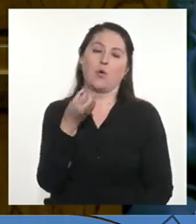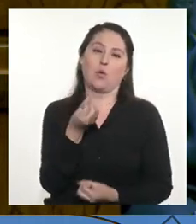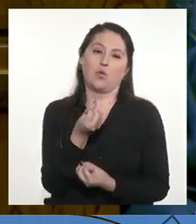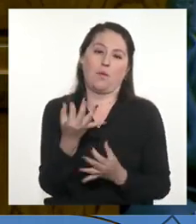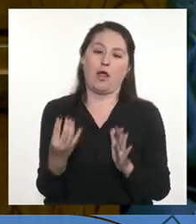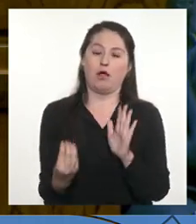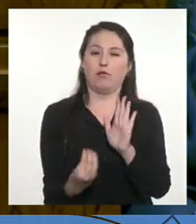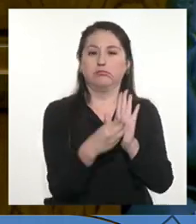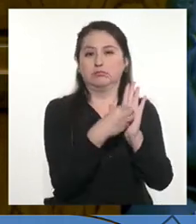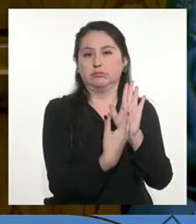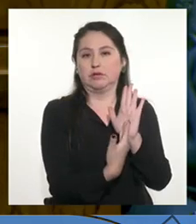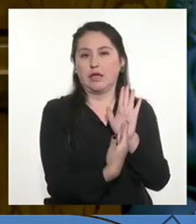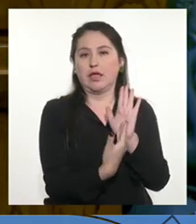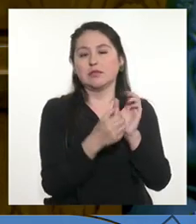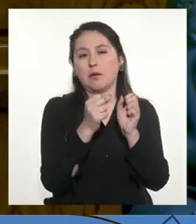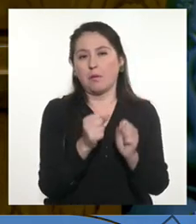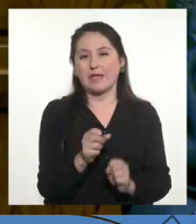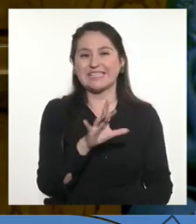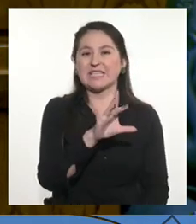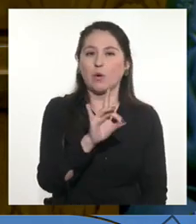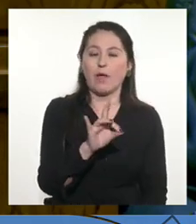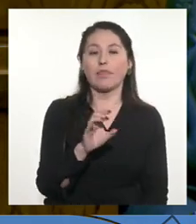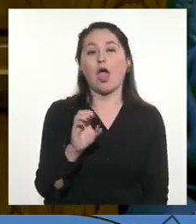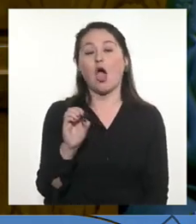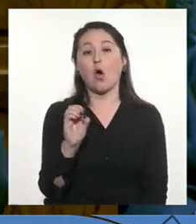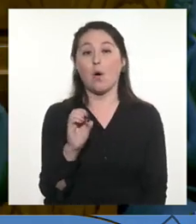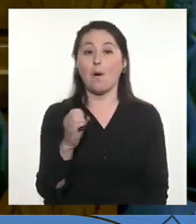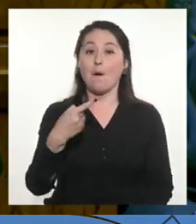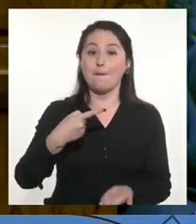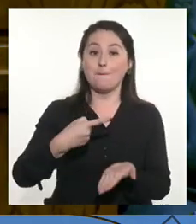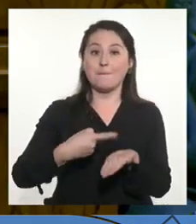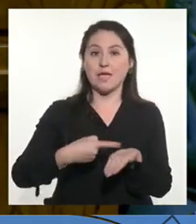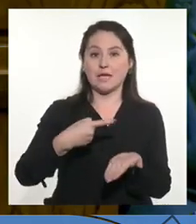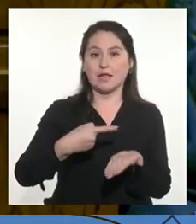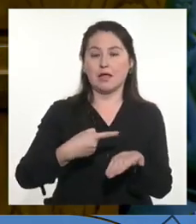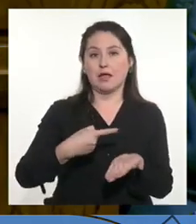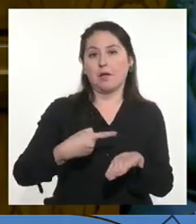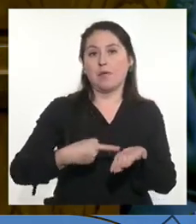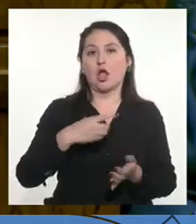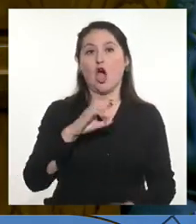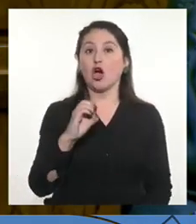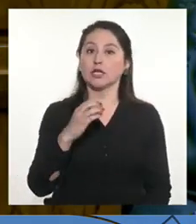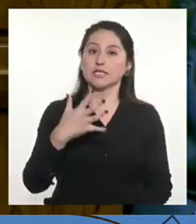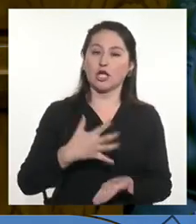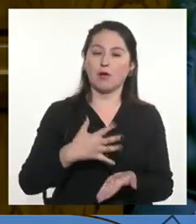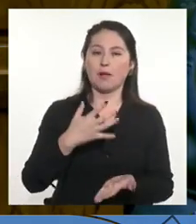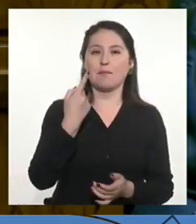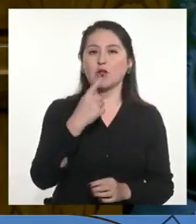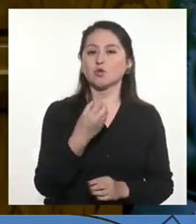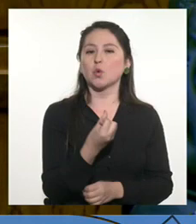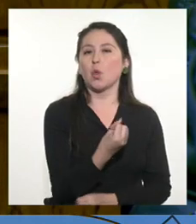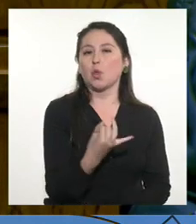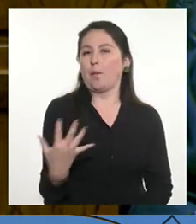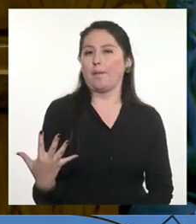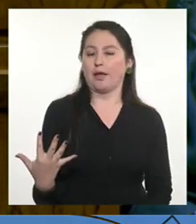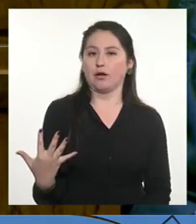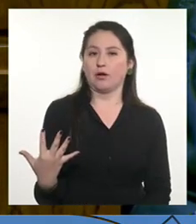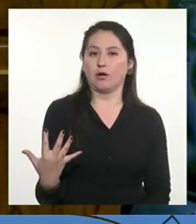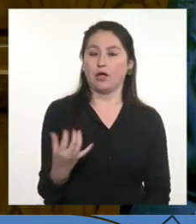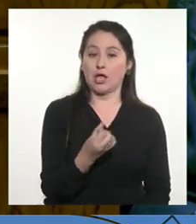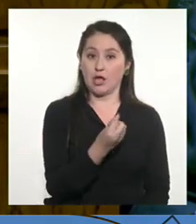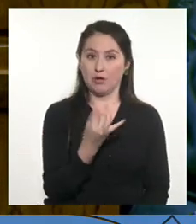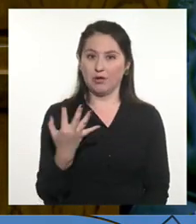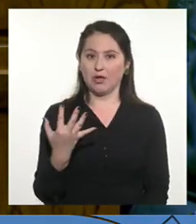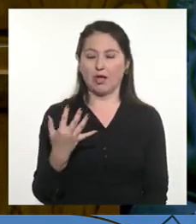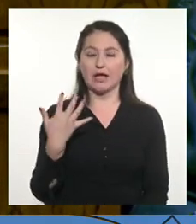podrían ser 50 o mil no tengo idea probablemente mil o cinco mil personas simbólico y los símbolos son importantes